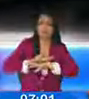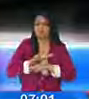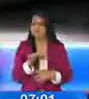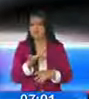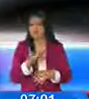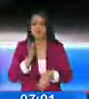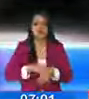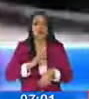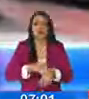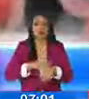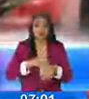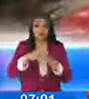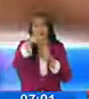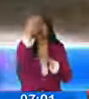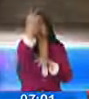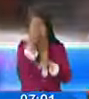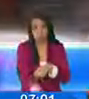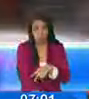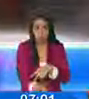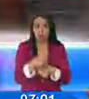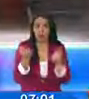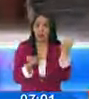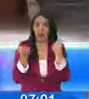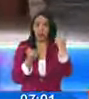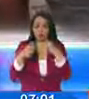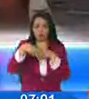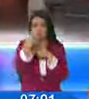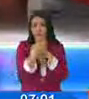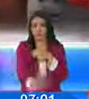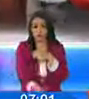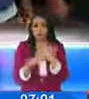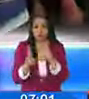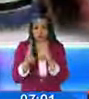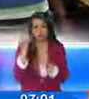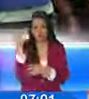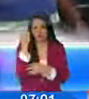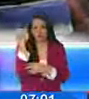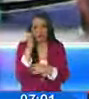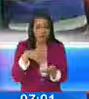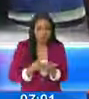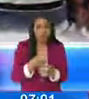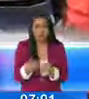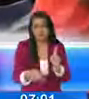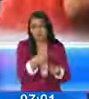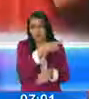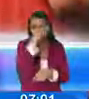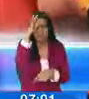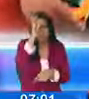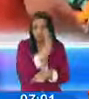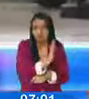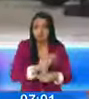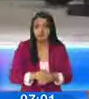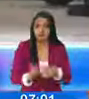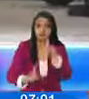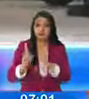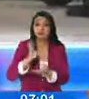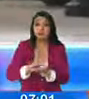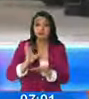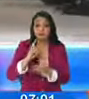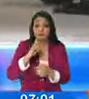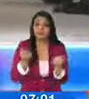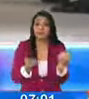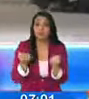salir volando por el parabrisas de su carro. A la llegada del cuerpo de rescatistas fue trasladado hasta una casa asistencial. Según testigos, el